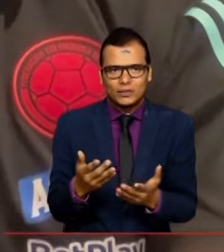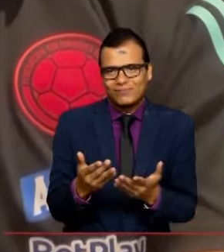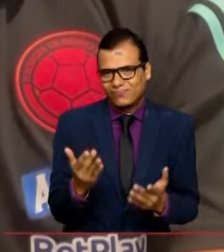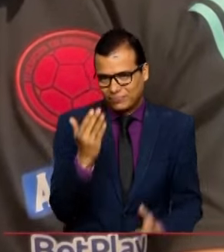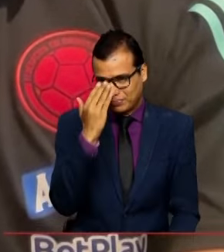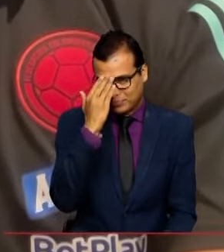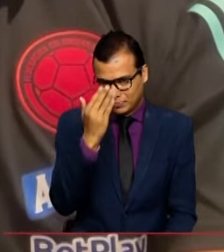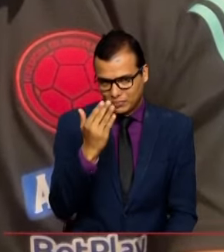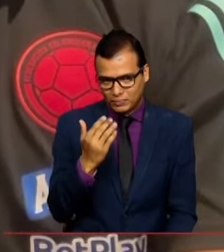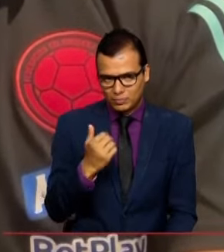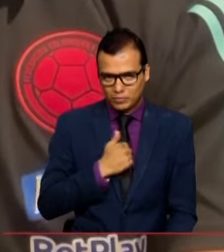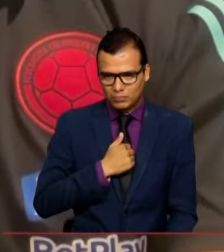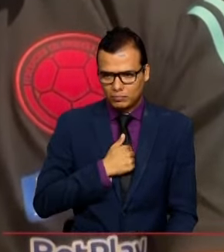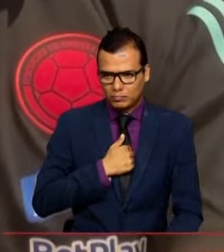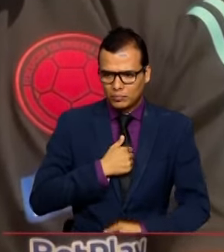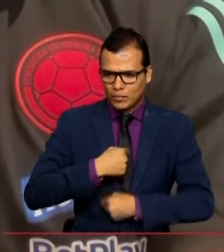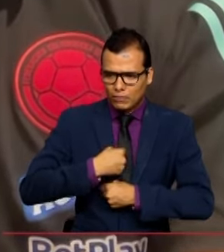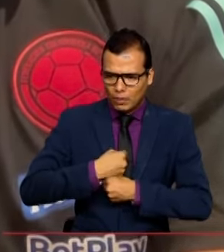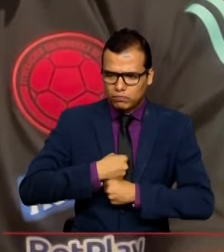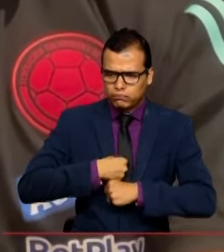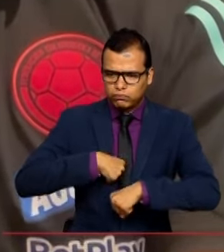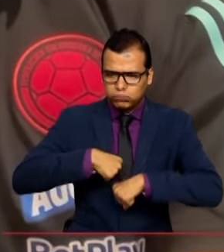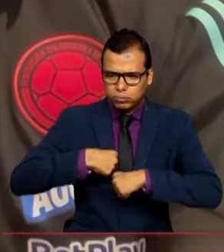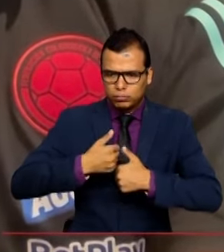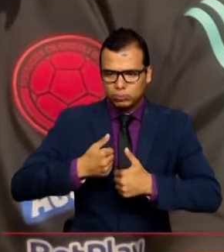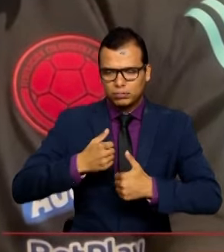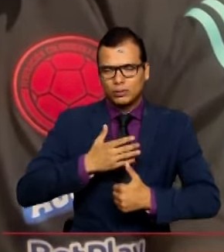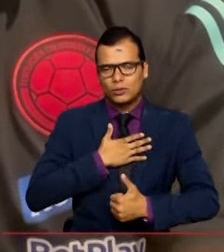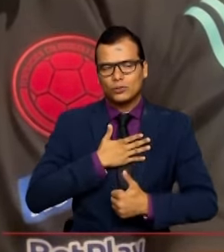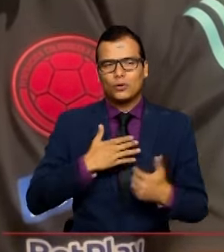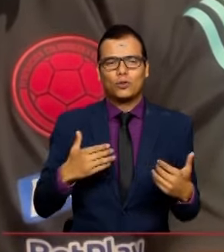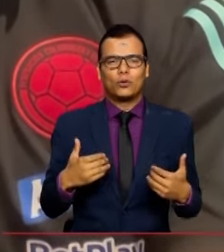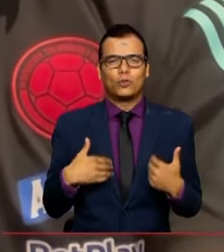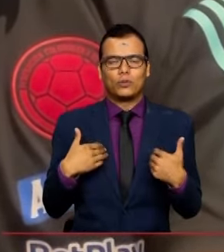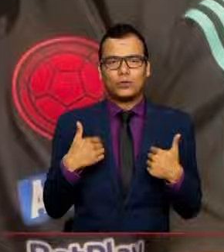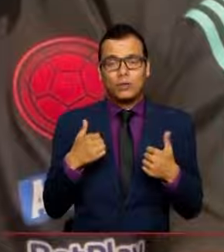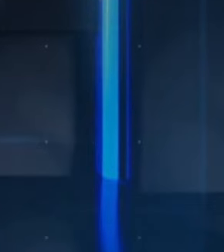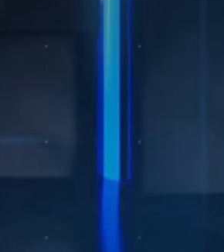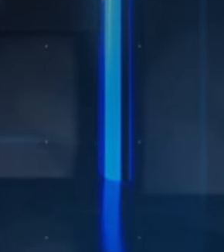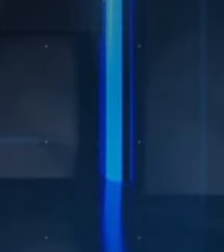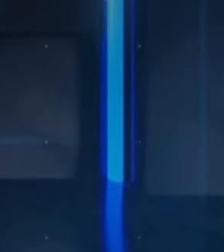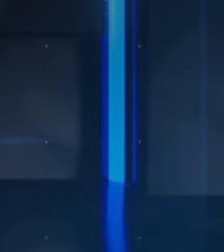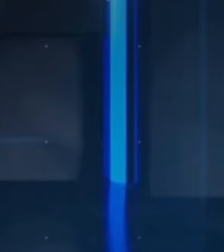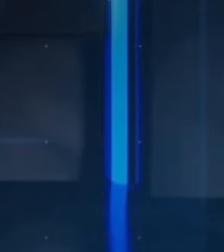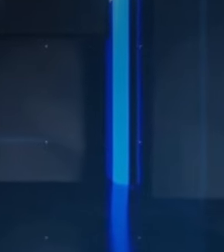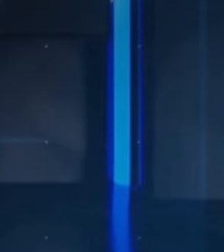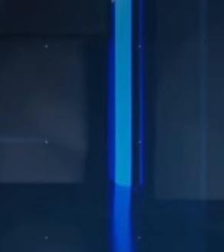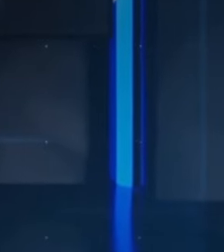Y le da satisfacción a uno para, y energía para seguir adelante.